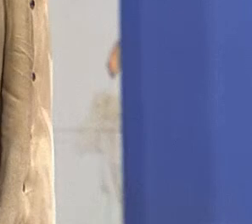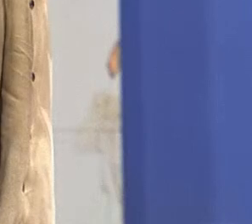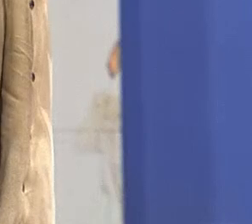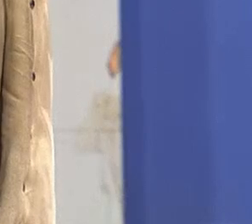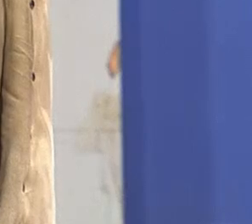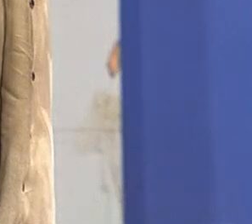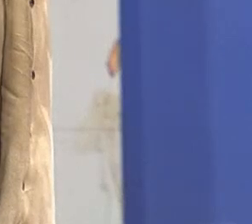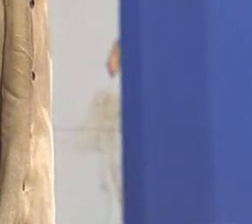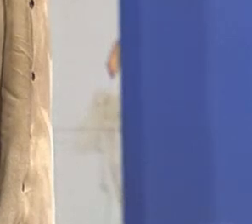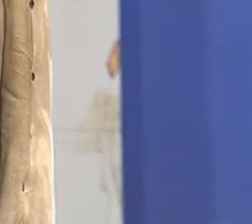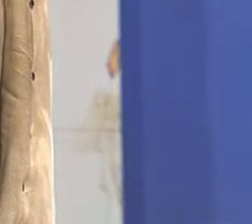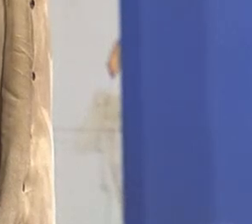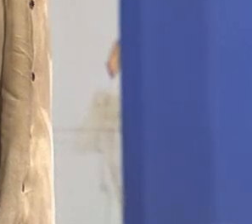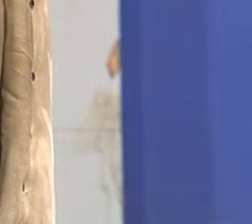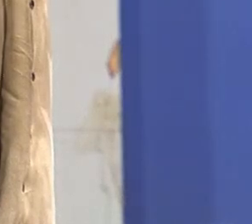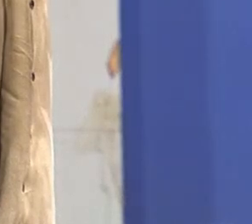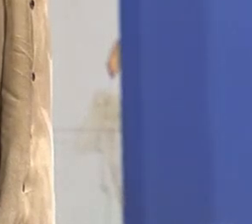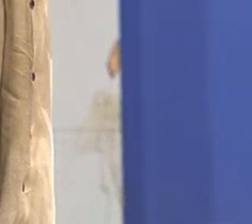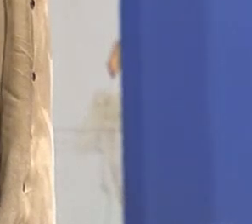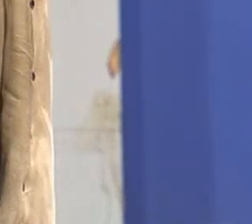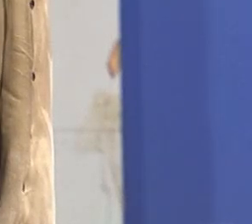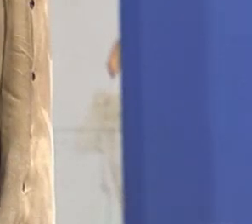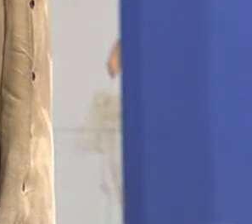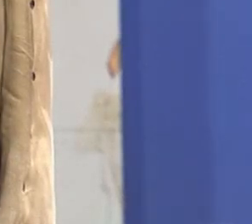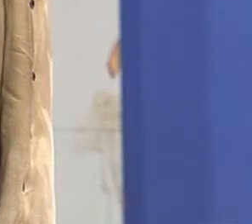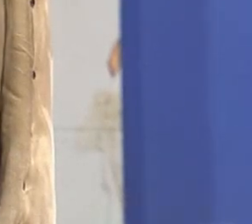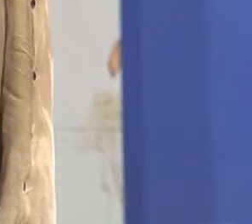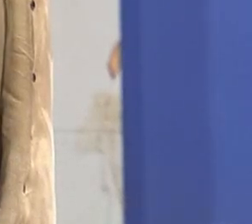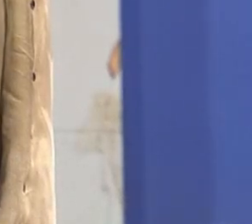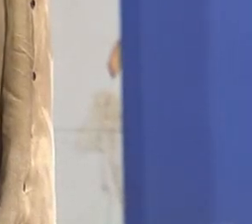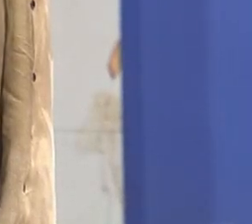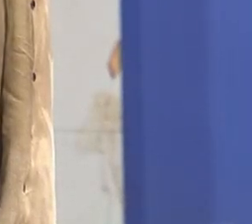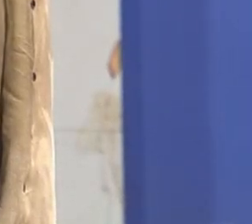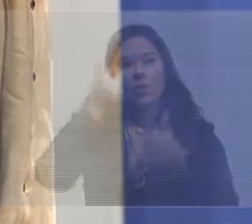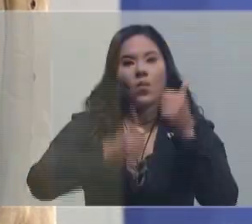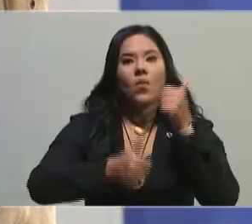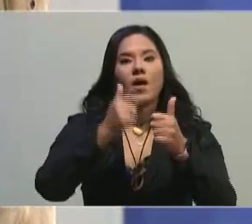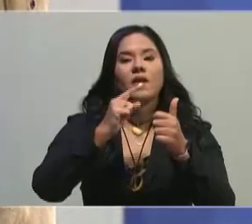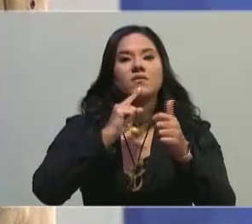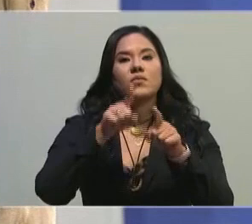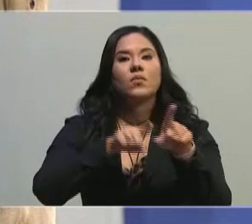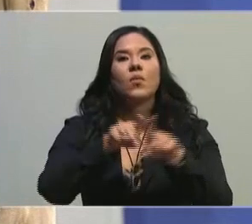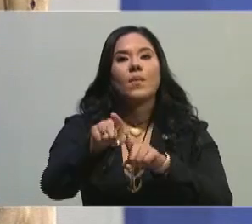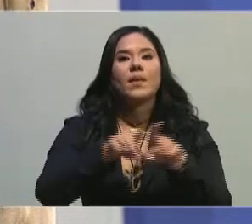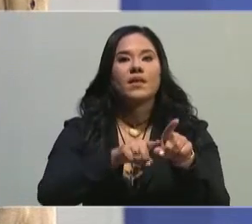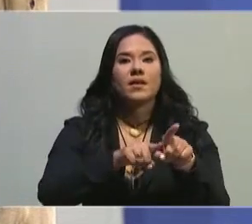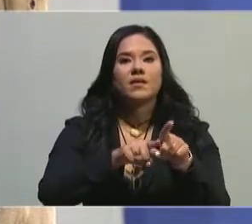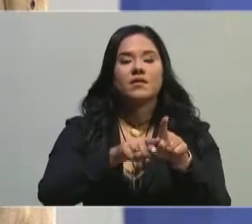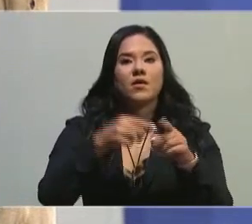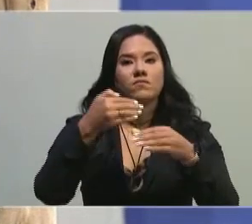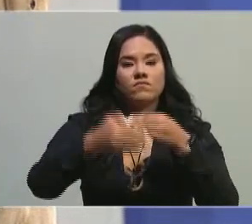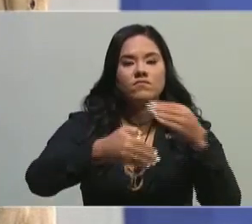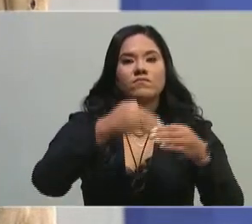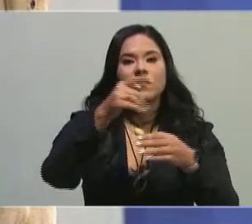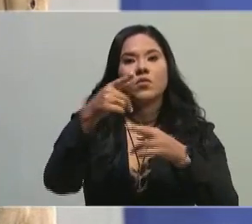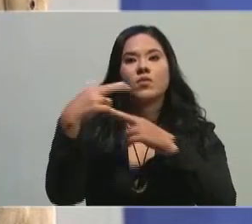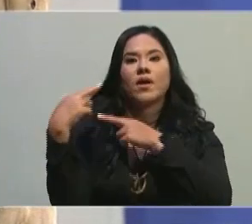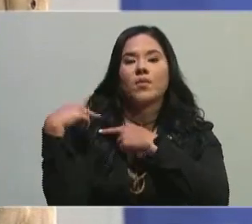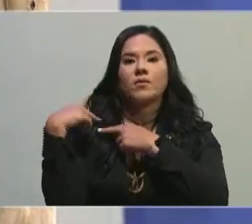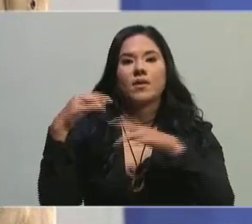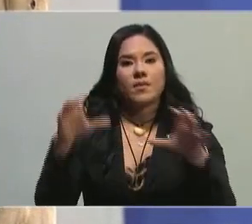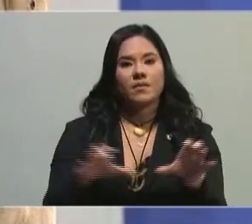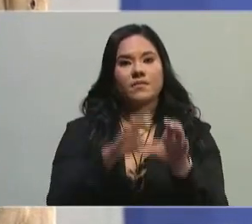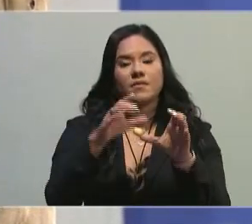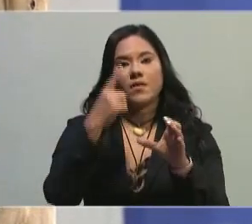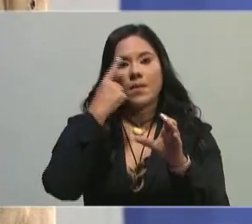pública a todos los ciudadanos dominicanos Así que en ese sentido Nos gustaría saber cuáles son esas competencias y funciones las responsabilidades de